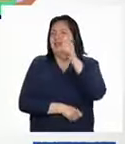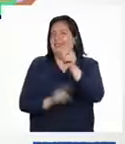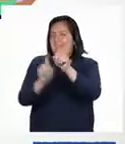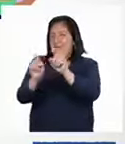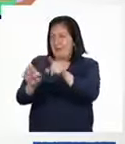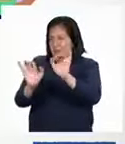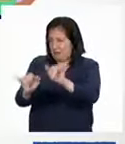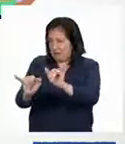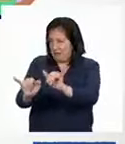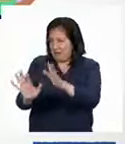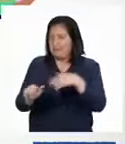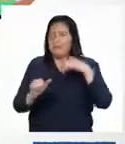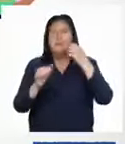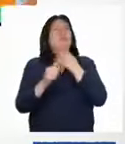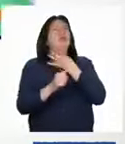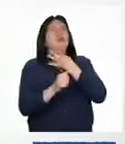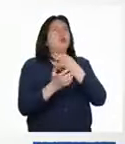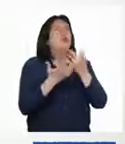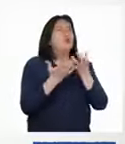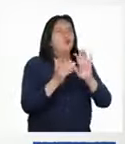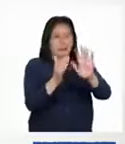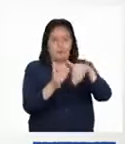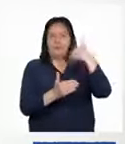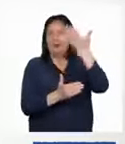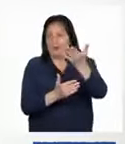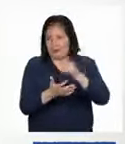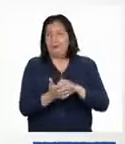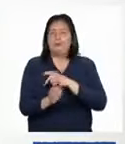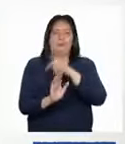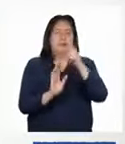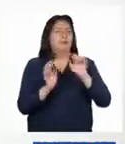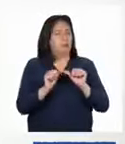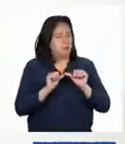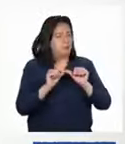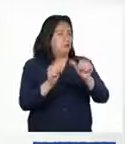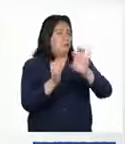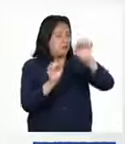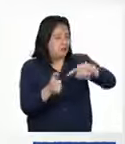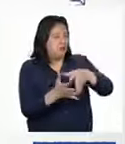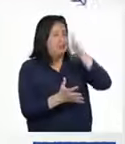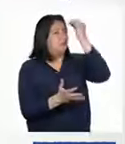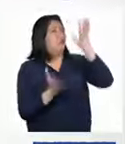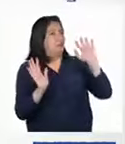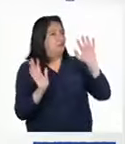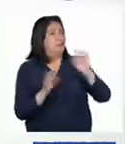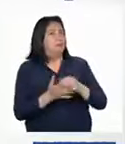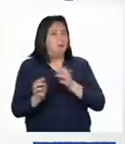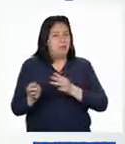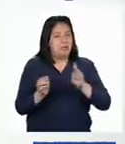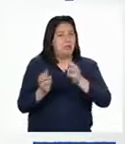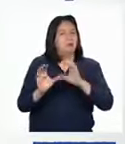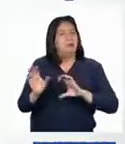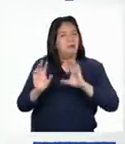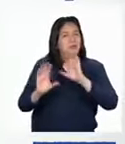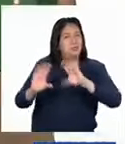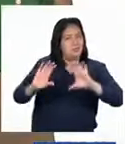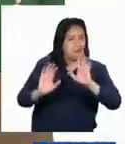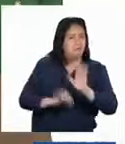esa pregunta para que tengan mucha curiosidad en el próximo programa y continuemos aprendiendo más sobre el método